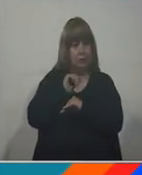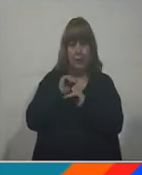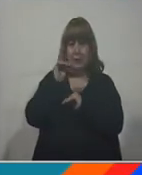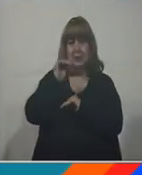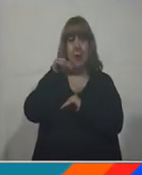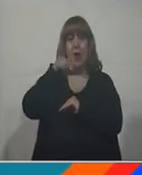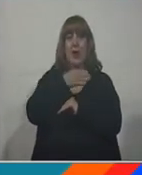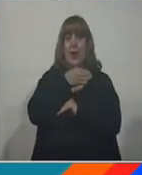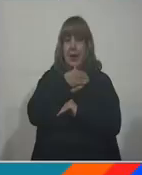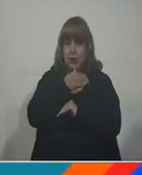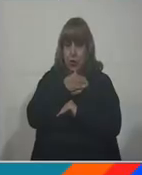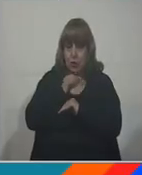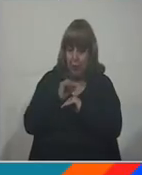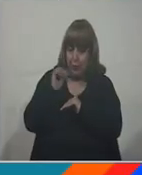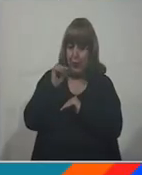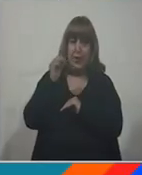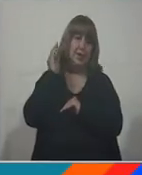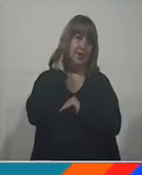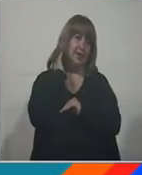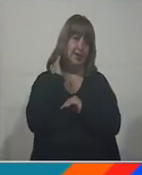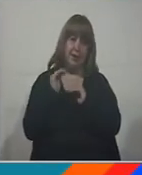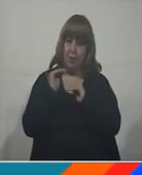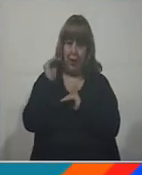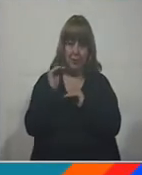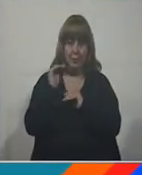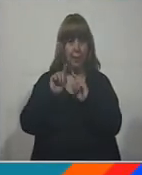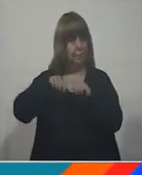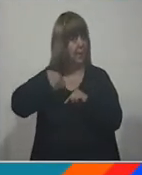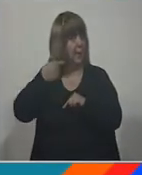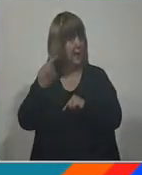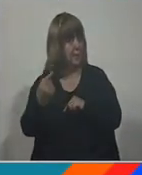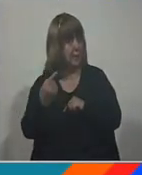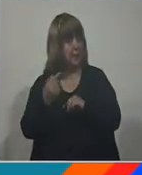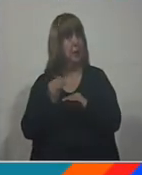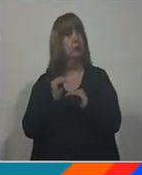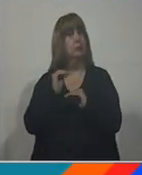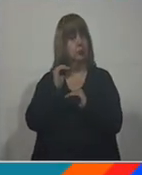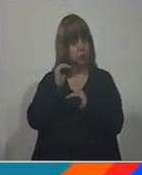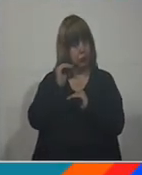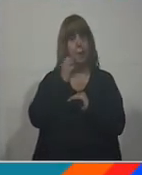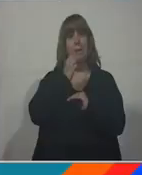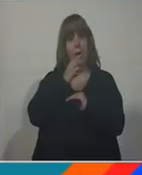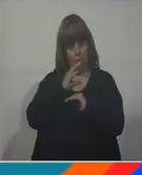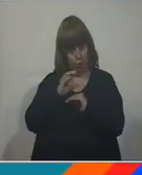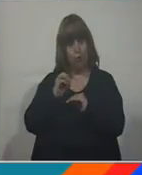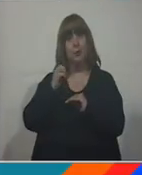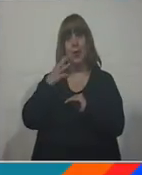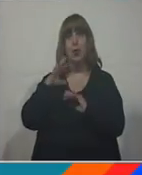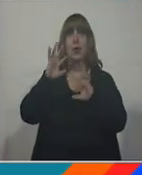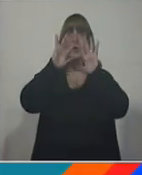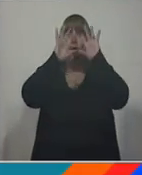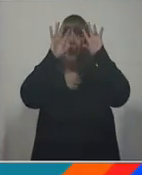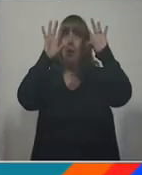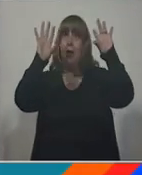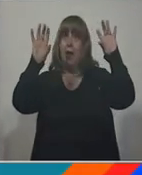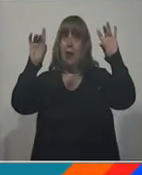y la temperatura actual, no, no más que eso. Y el día de mañana empieza a recuperarse. El día de mañana vamos a pasar de un cielo de mayormente